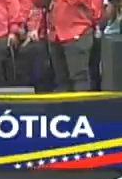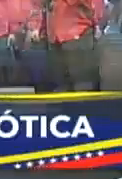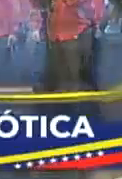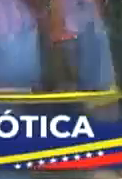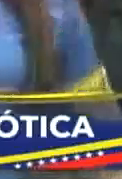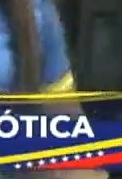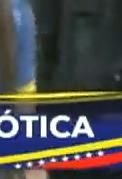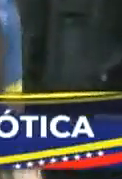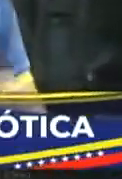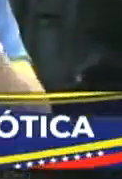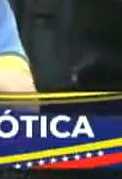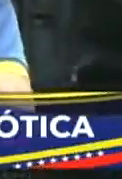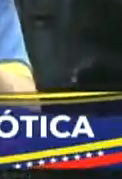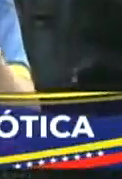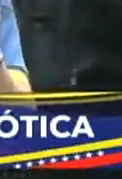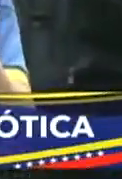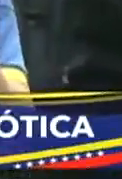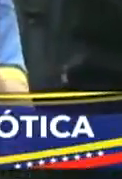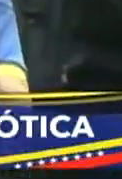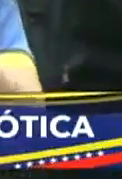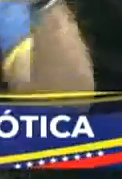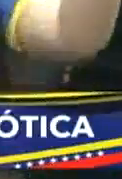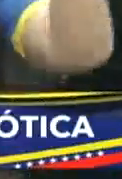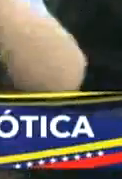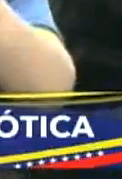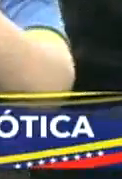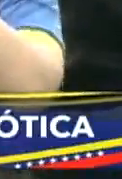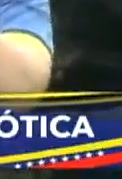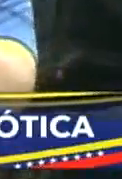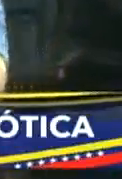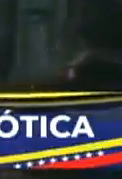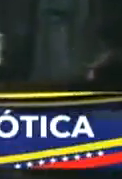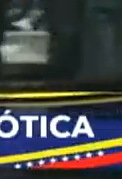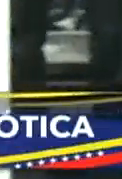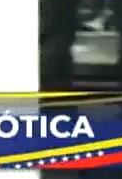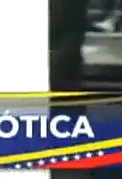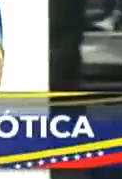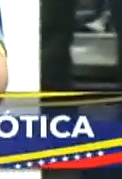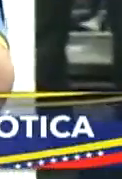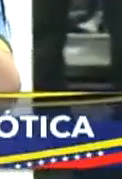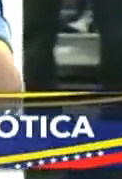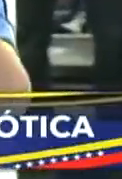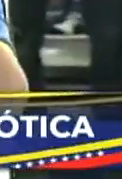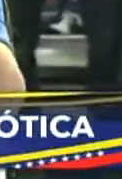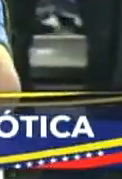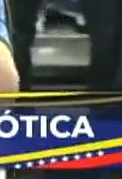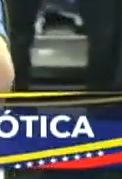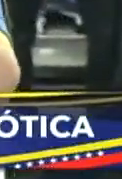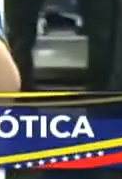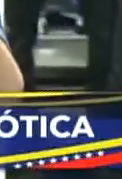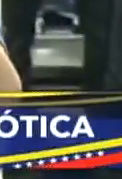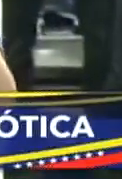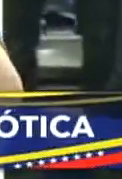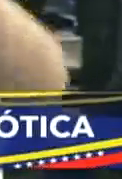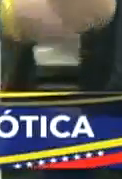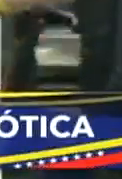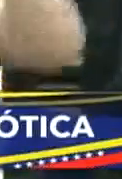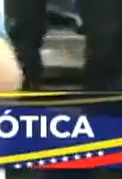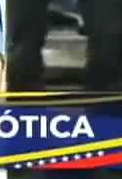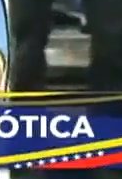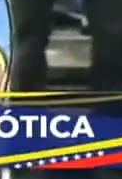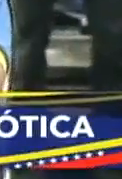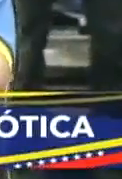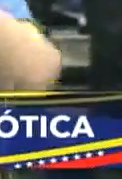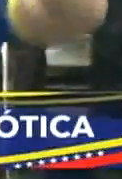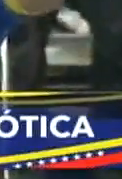marcha no arrancó en Petare. Esta marcha arrancó en cada rincón de Venezuela, en Falcón, en Zulia,